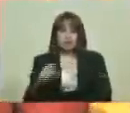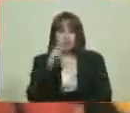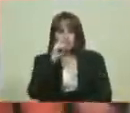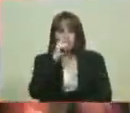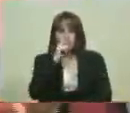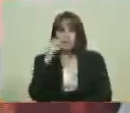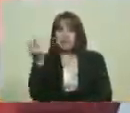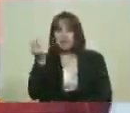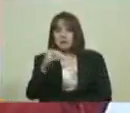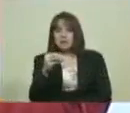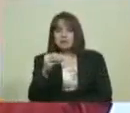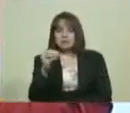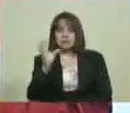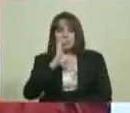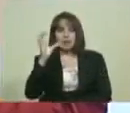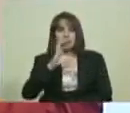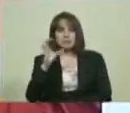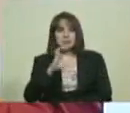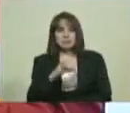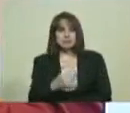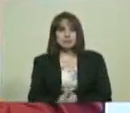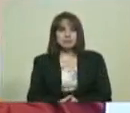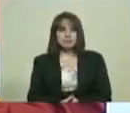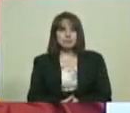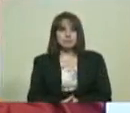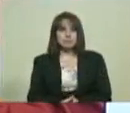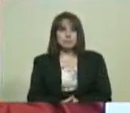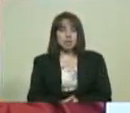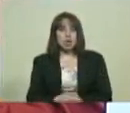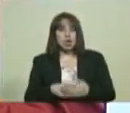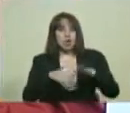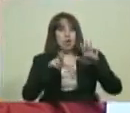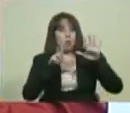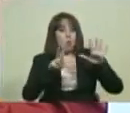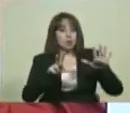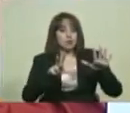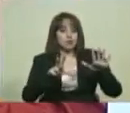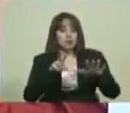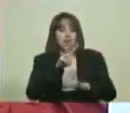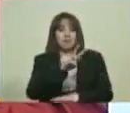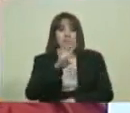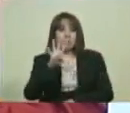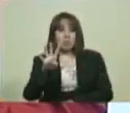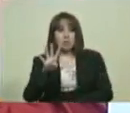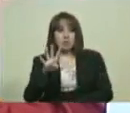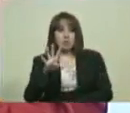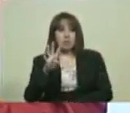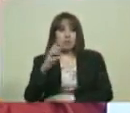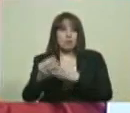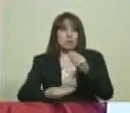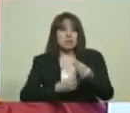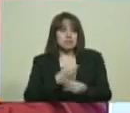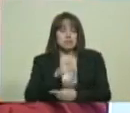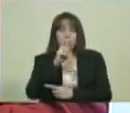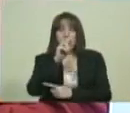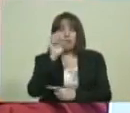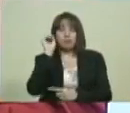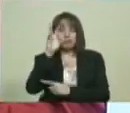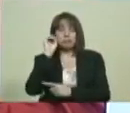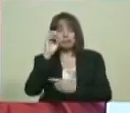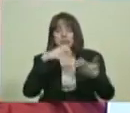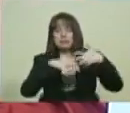más en Caracas. En 8 de las 24 entidades federales hicimos por lo menos 2 eventos de